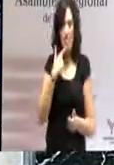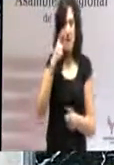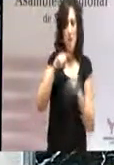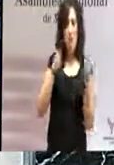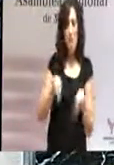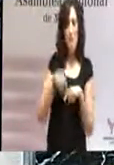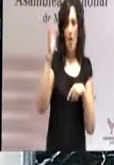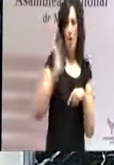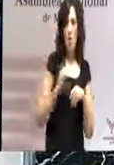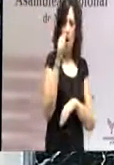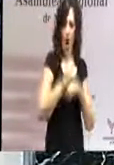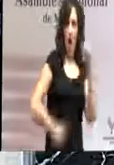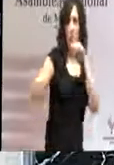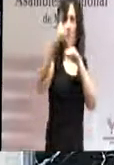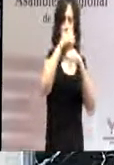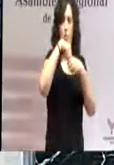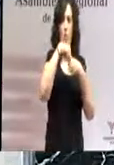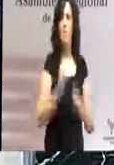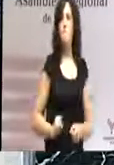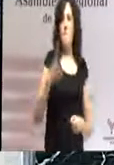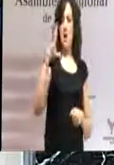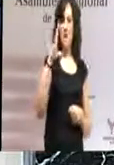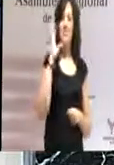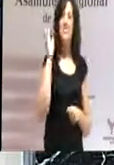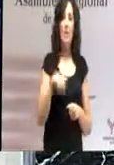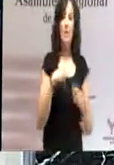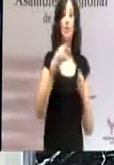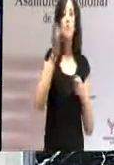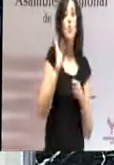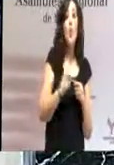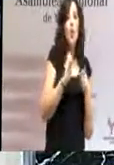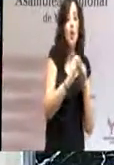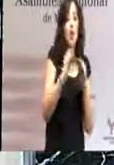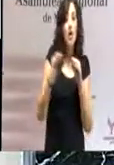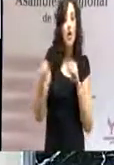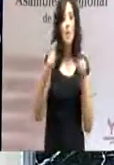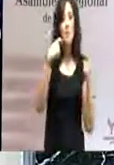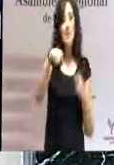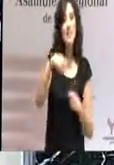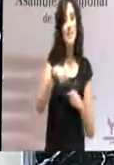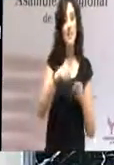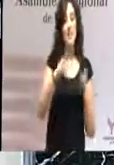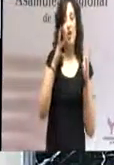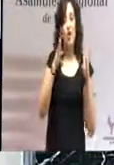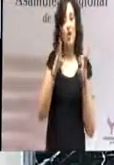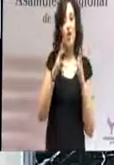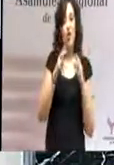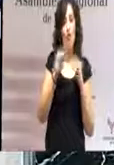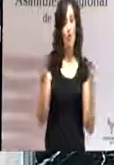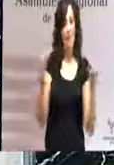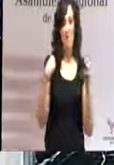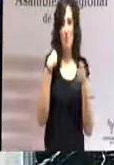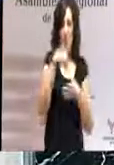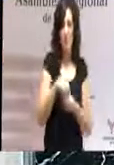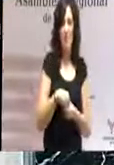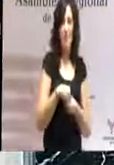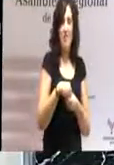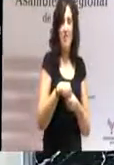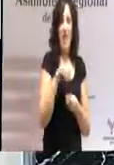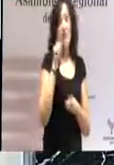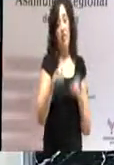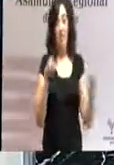gasto en su retribución al dotar de sueldo al presidente del Consejo Escolar de la región de Murcia, al que ustedes ponen a